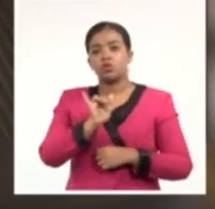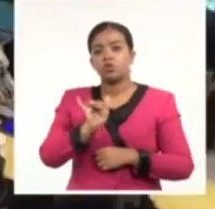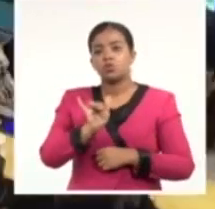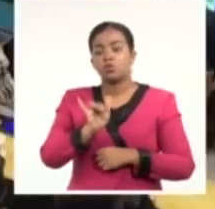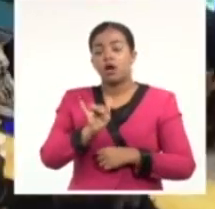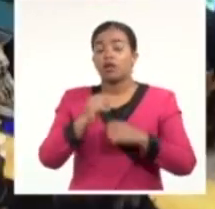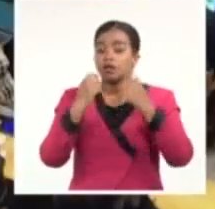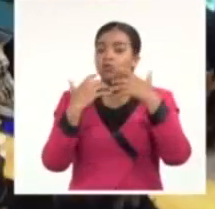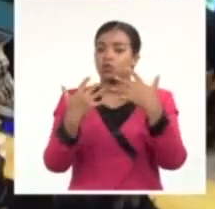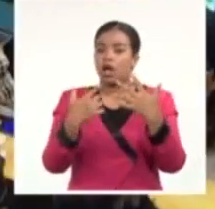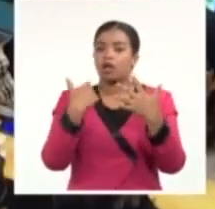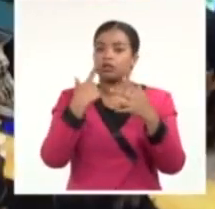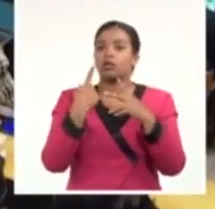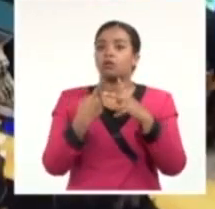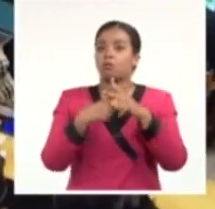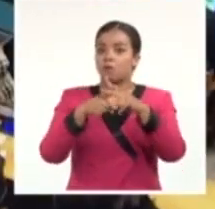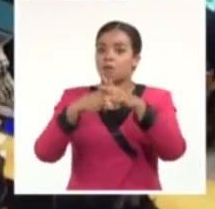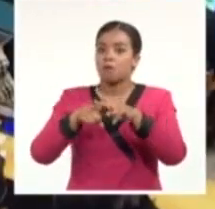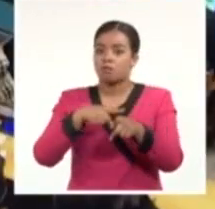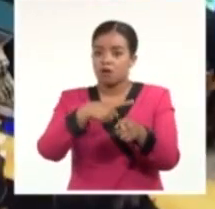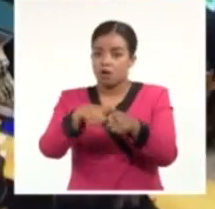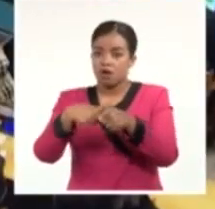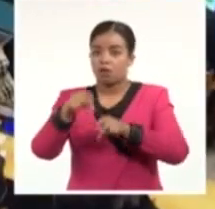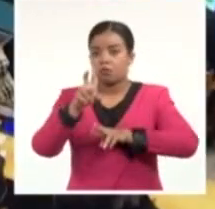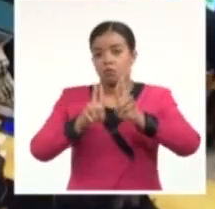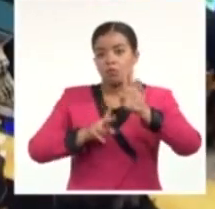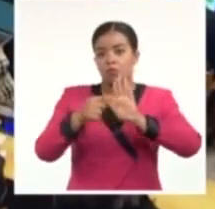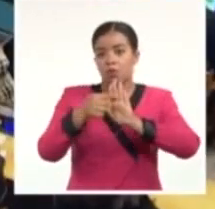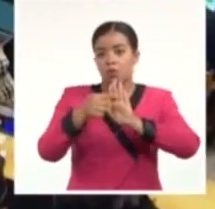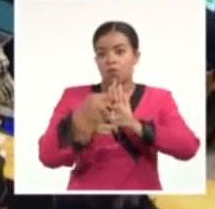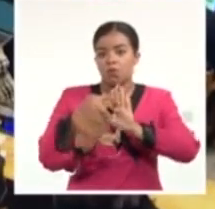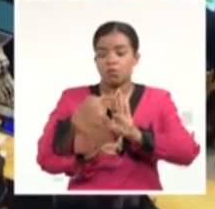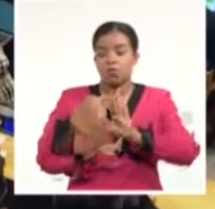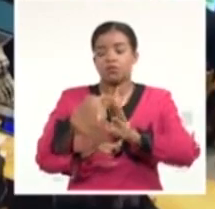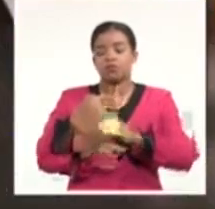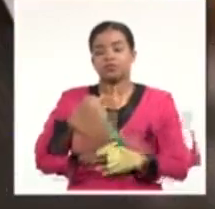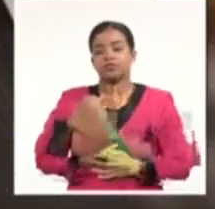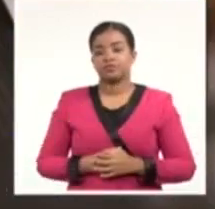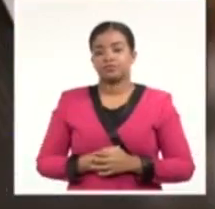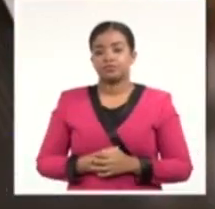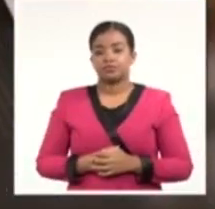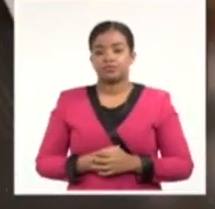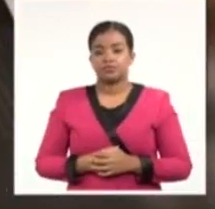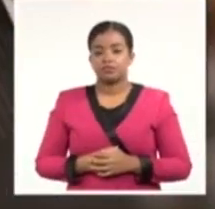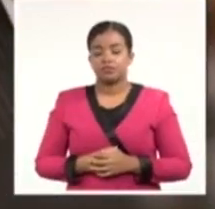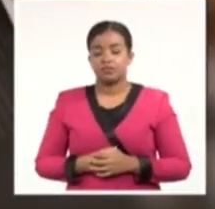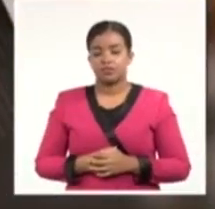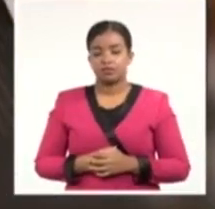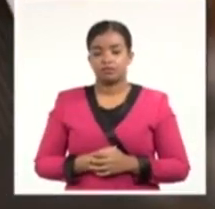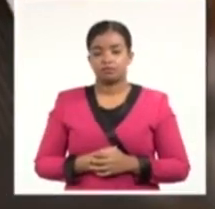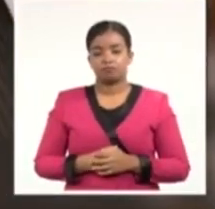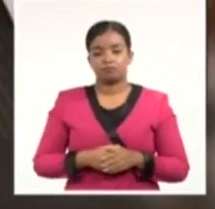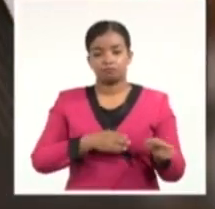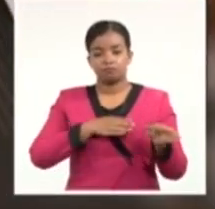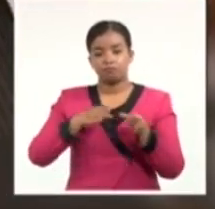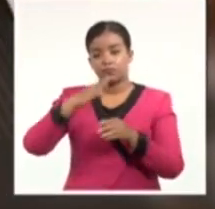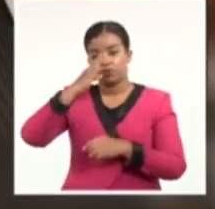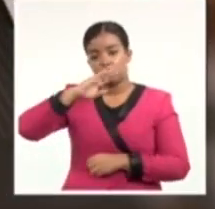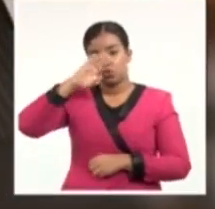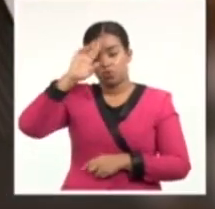muy sustantiva. Sobre el calendario de eventos esenciales en este periodo, acotó el canciller. En el caso de Cuba se van a